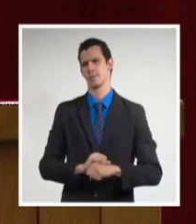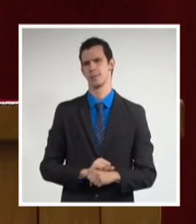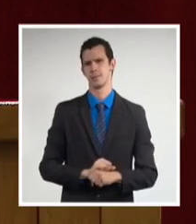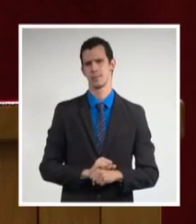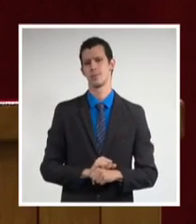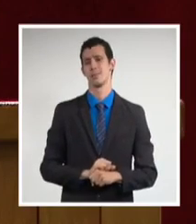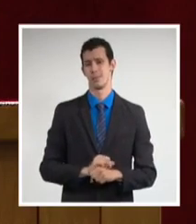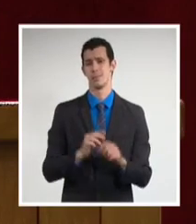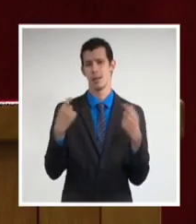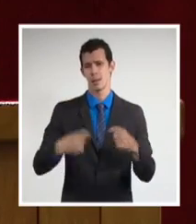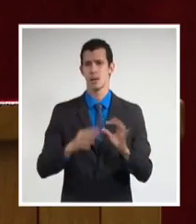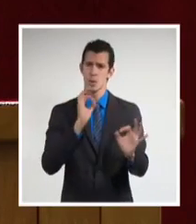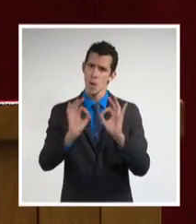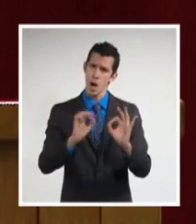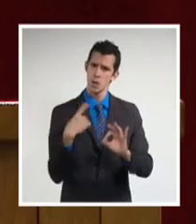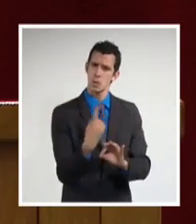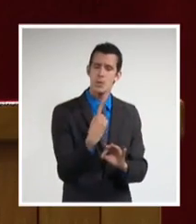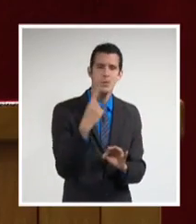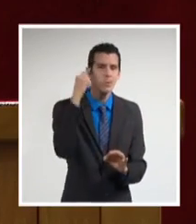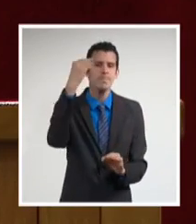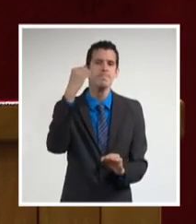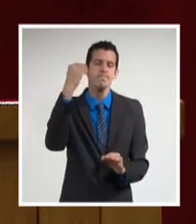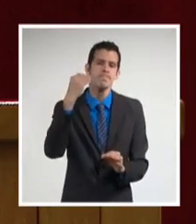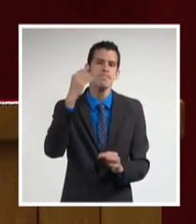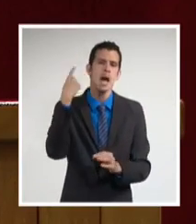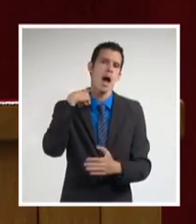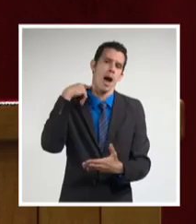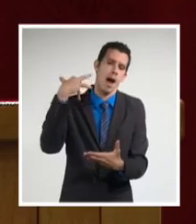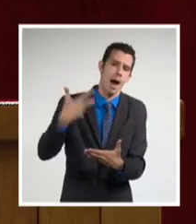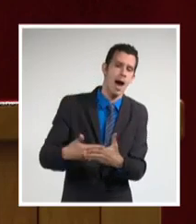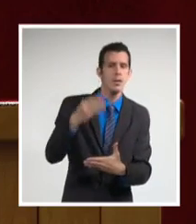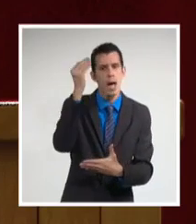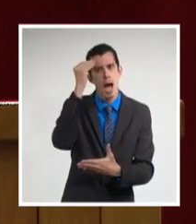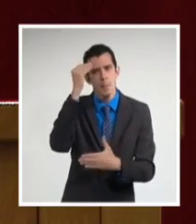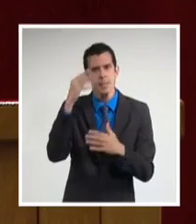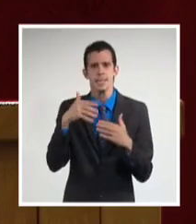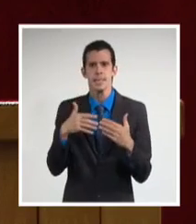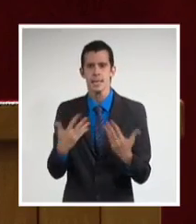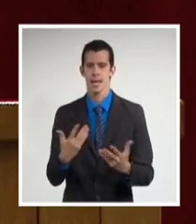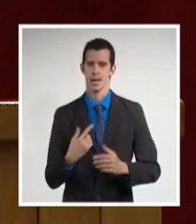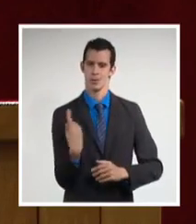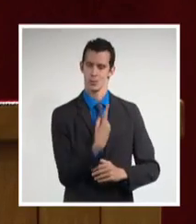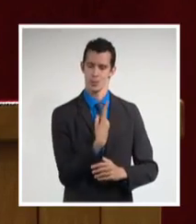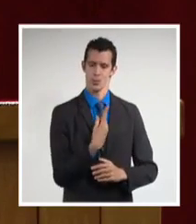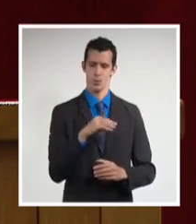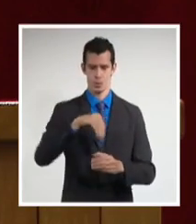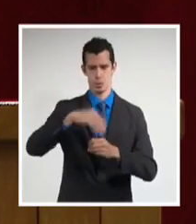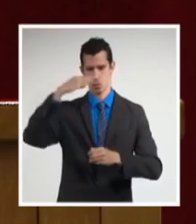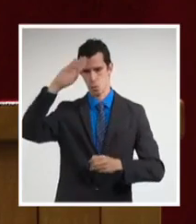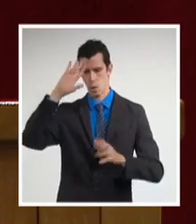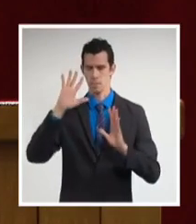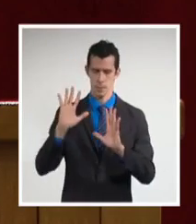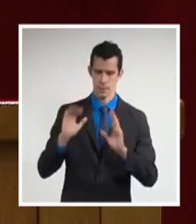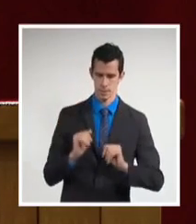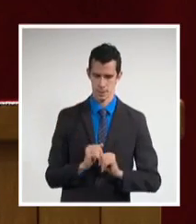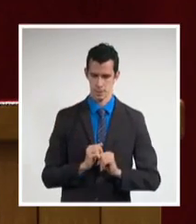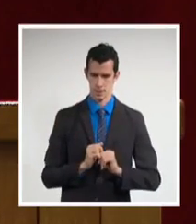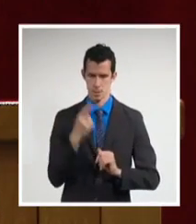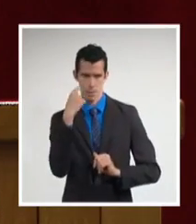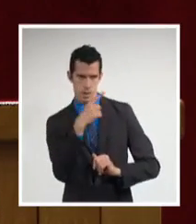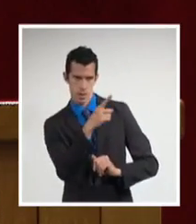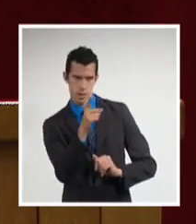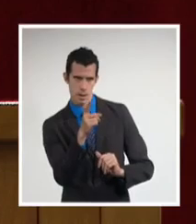experiencia política acumulada es la de un partido que nació de la unidad de todas las fuerzas patrióticas y no de la fractura y la pelea